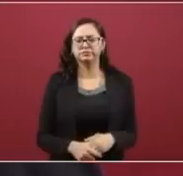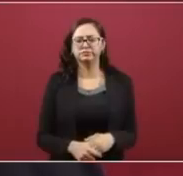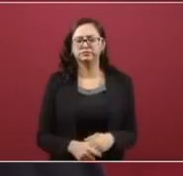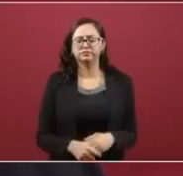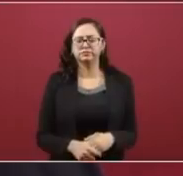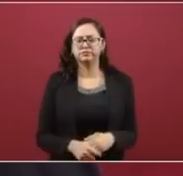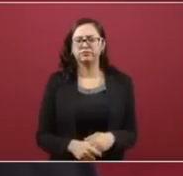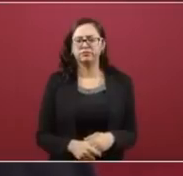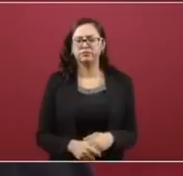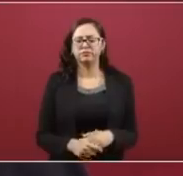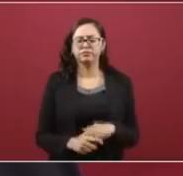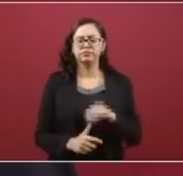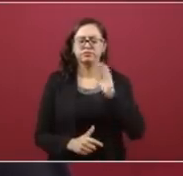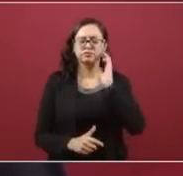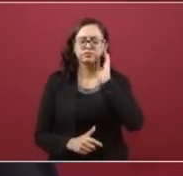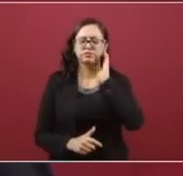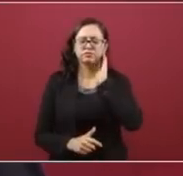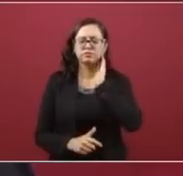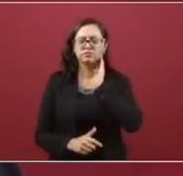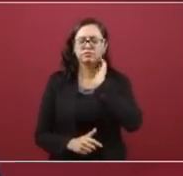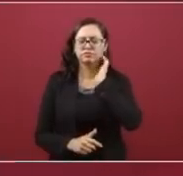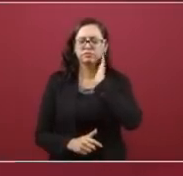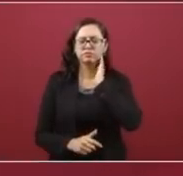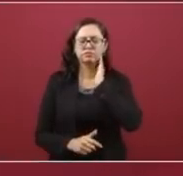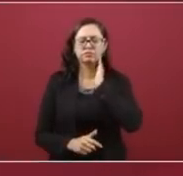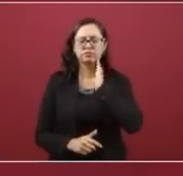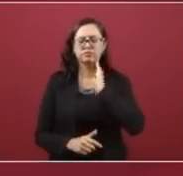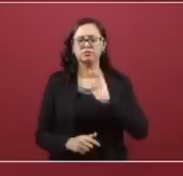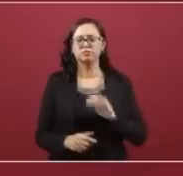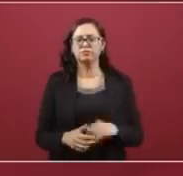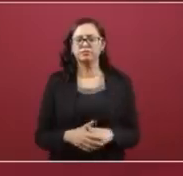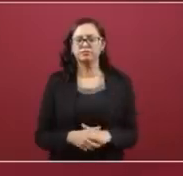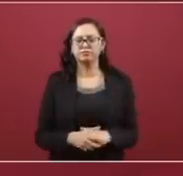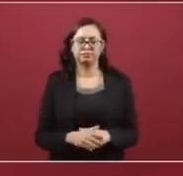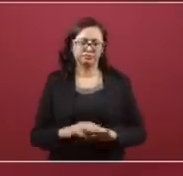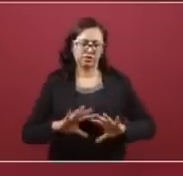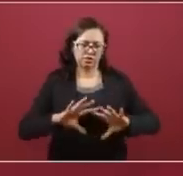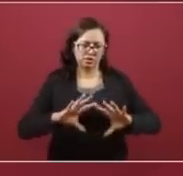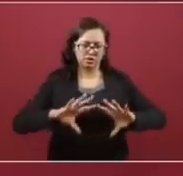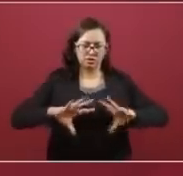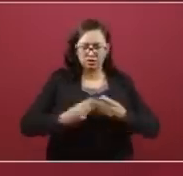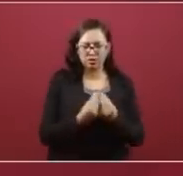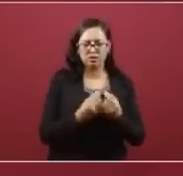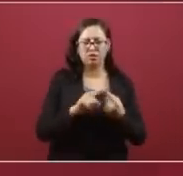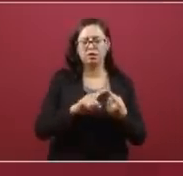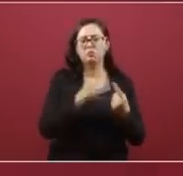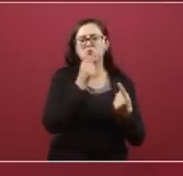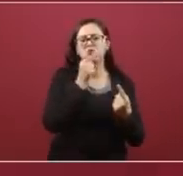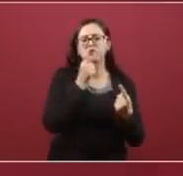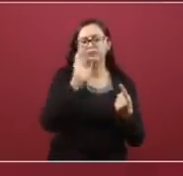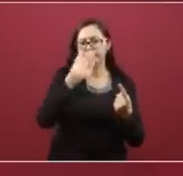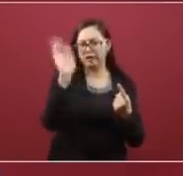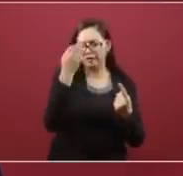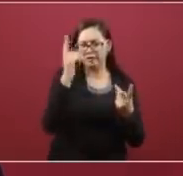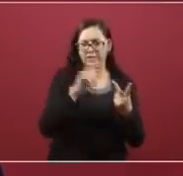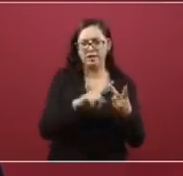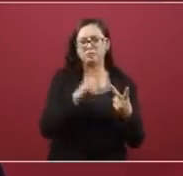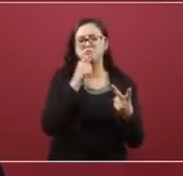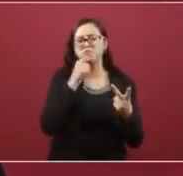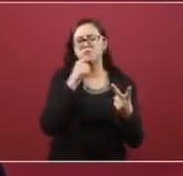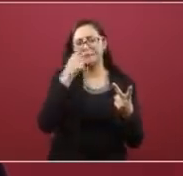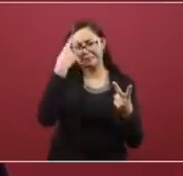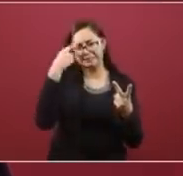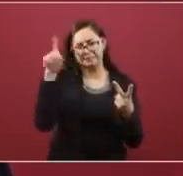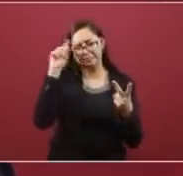va a integrarse, como lo hemos dicho, con la Policía Federal, con la Policía Naval, con la Policía